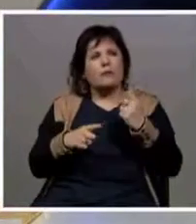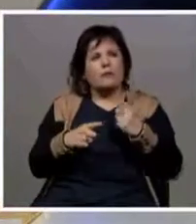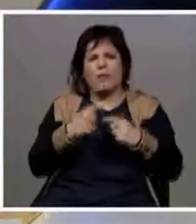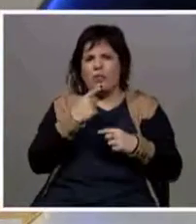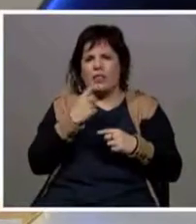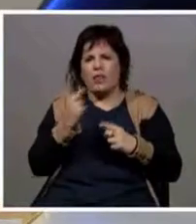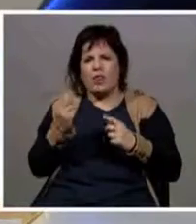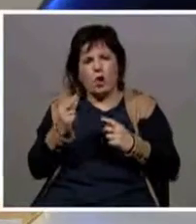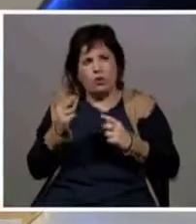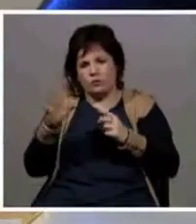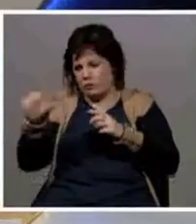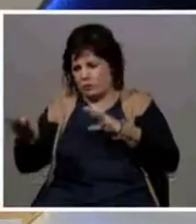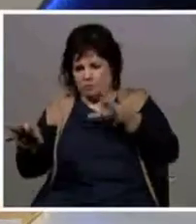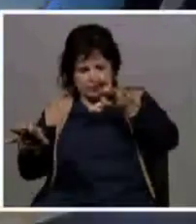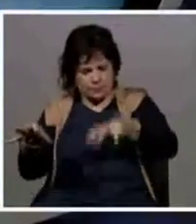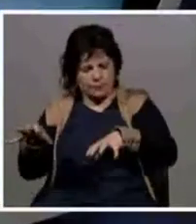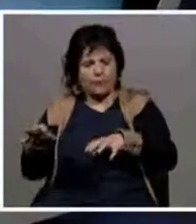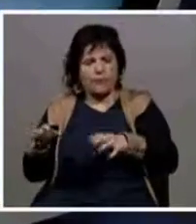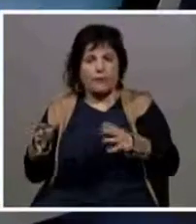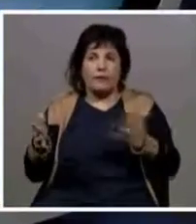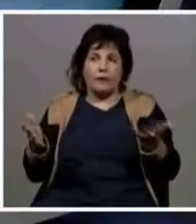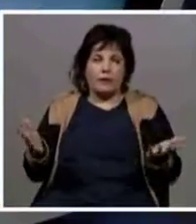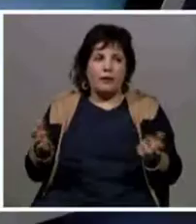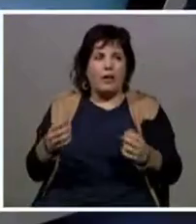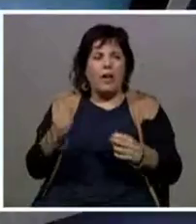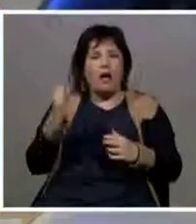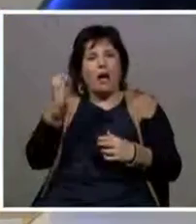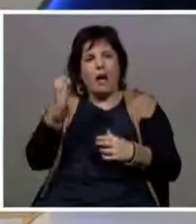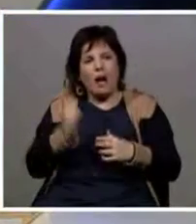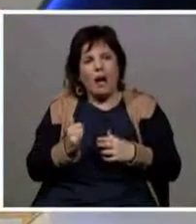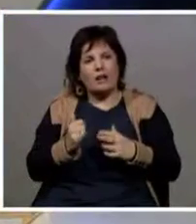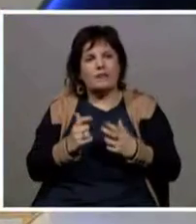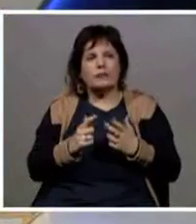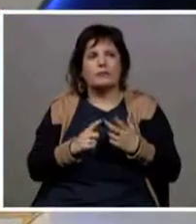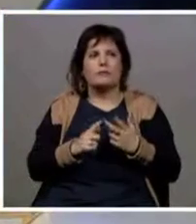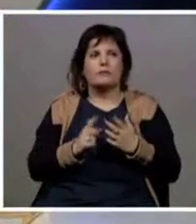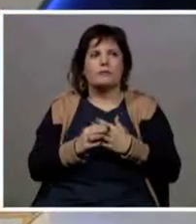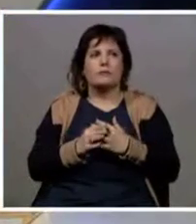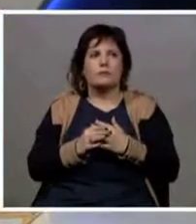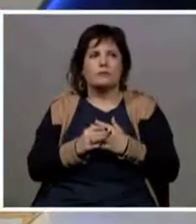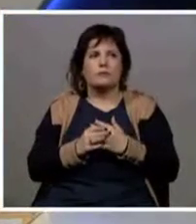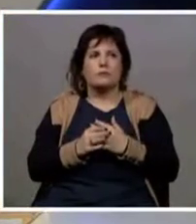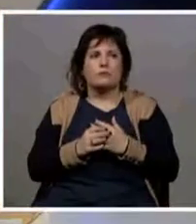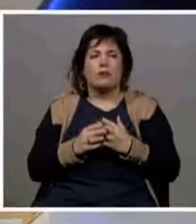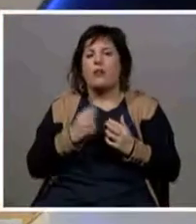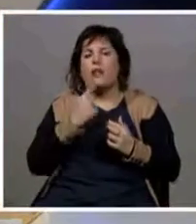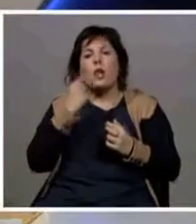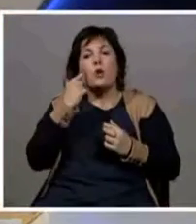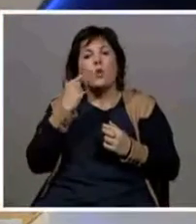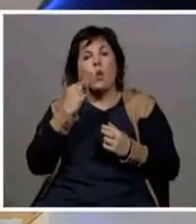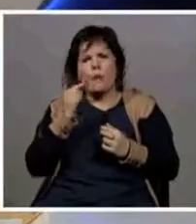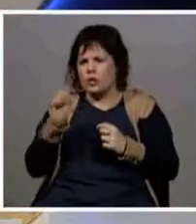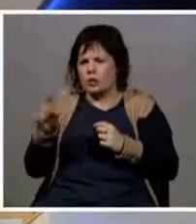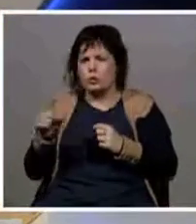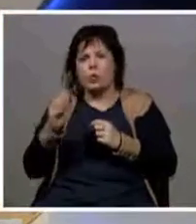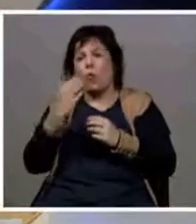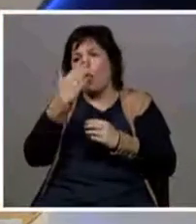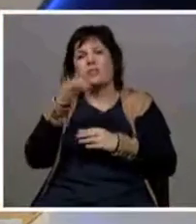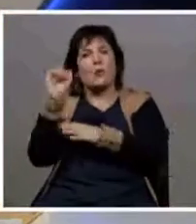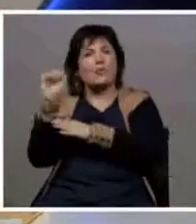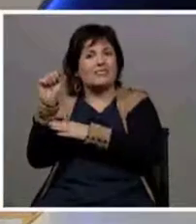de estas dos zonas casi estas dos zonas que éste tienen dentro de los indicadores del último censo nacional